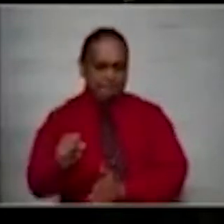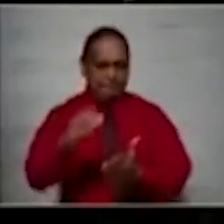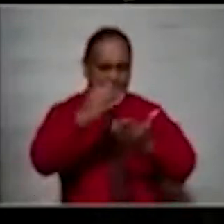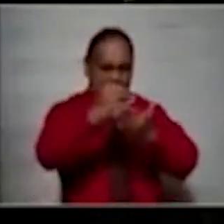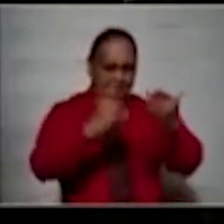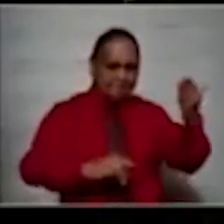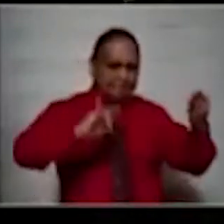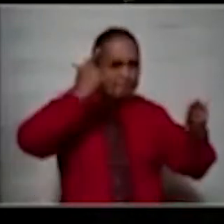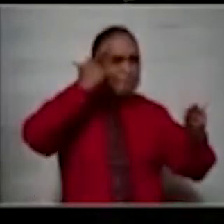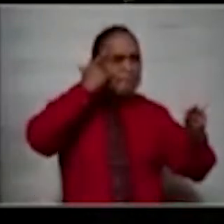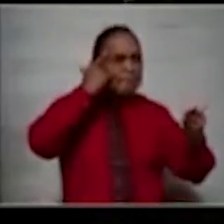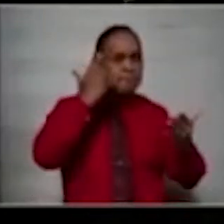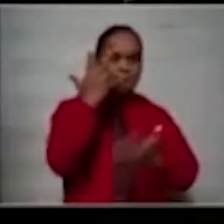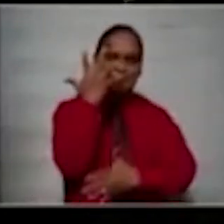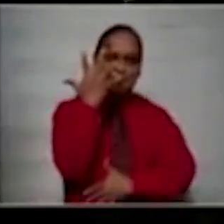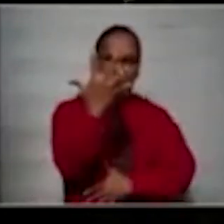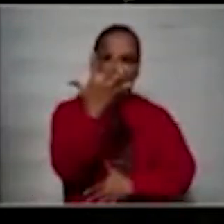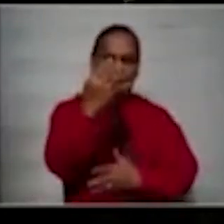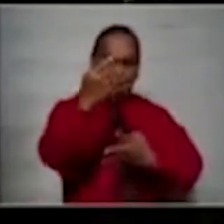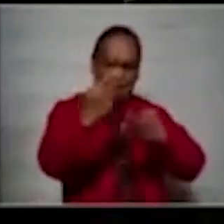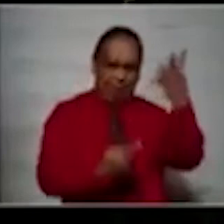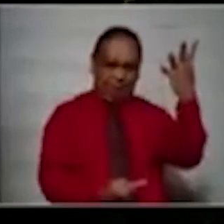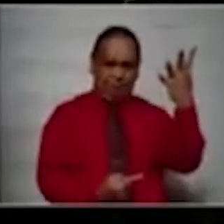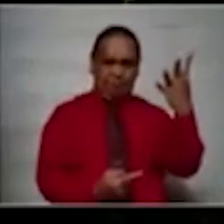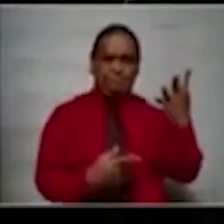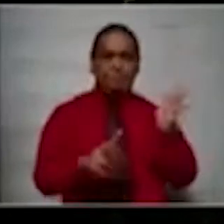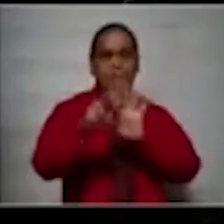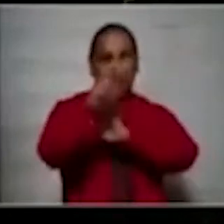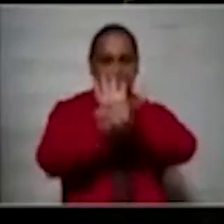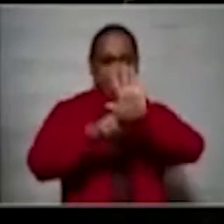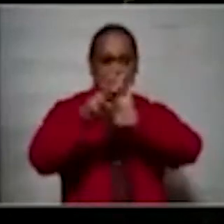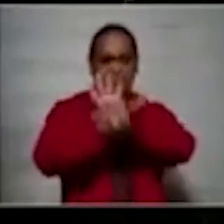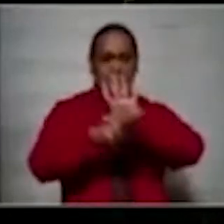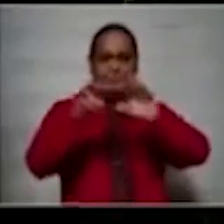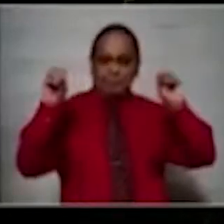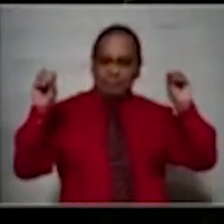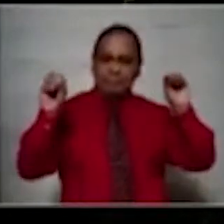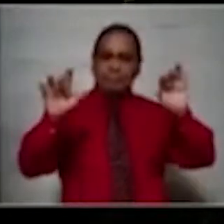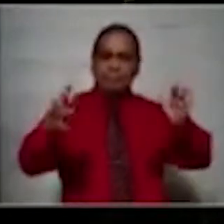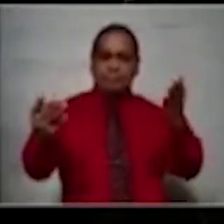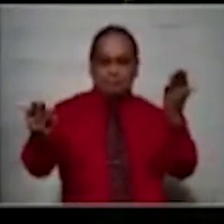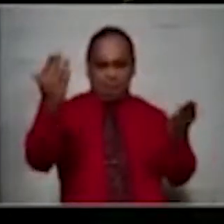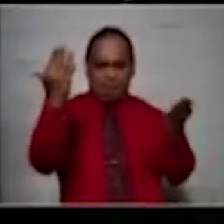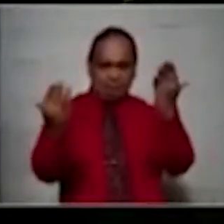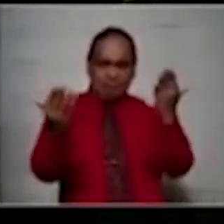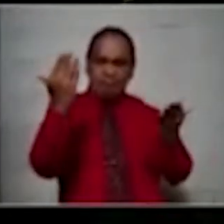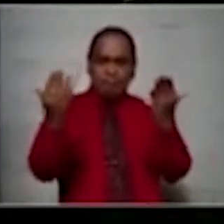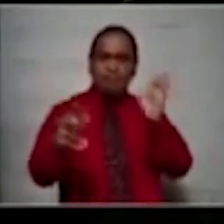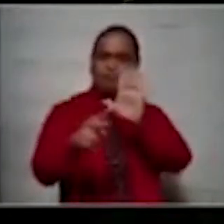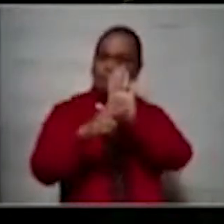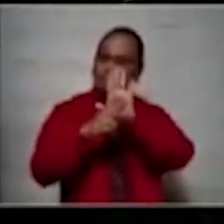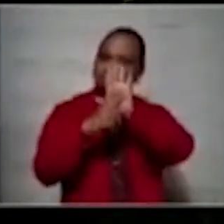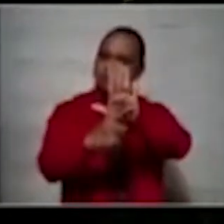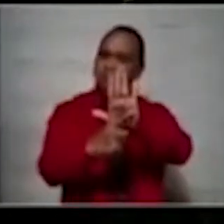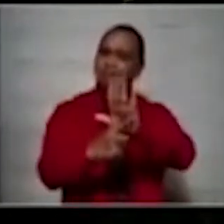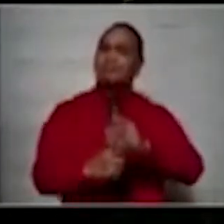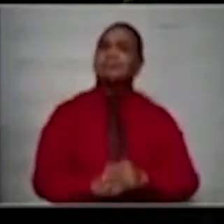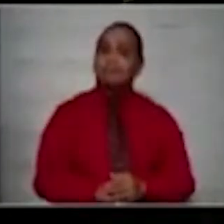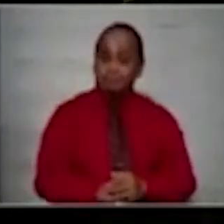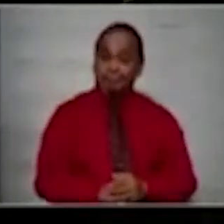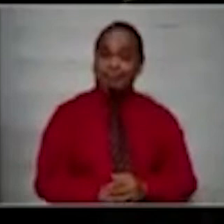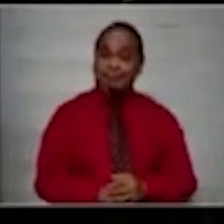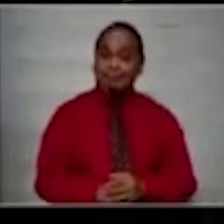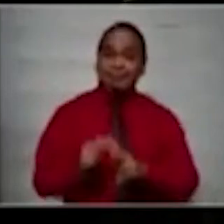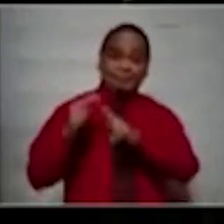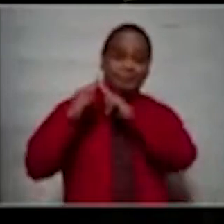Campeche prevén cinco formas de comisión muy claras. Y del video que usted hace muy bien en contrastar lo que se manifestó en la